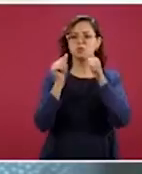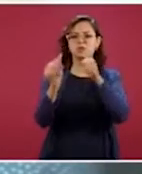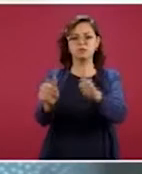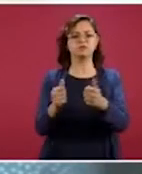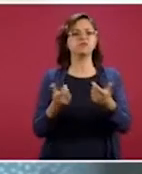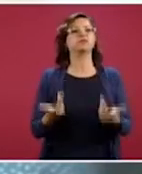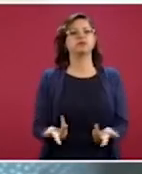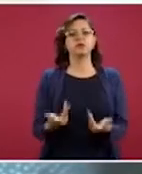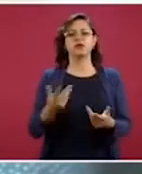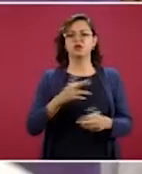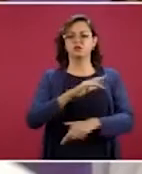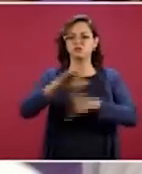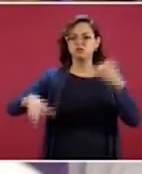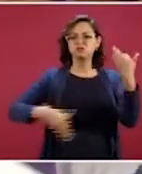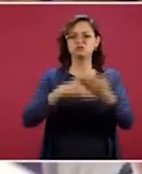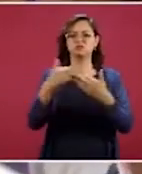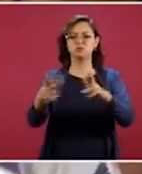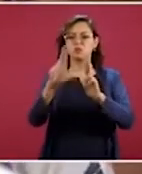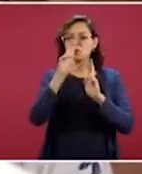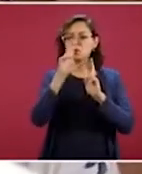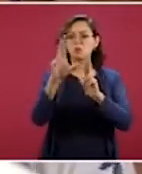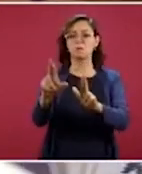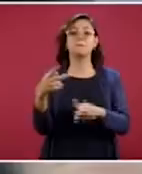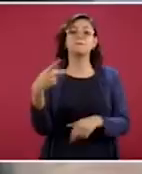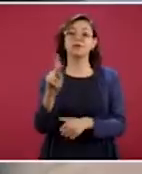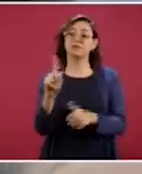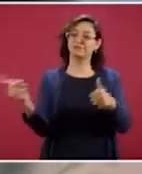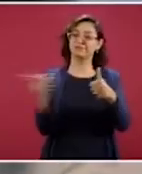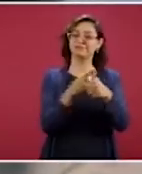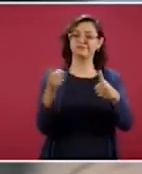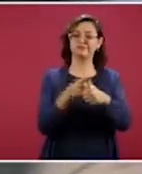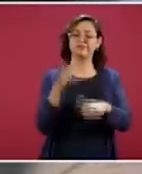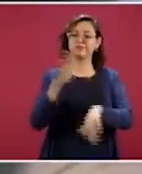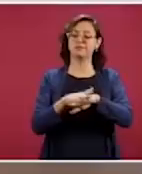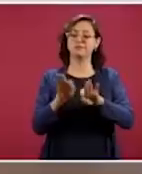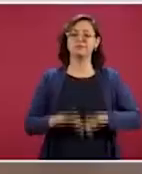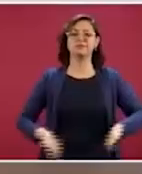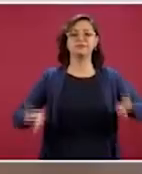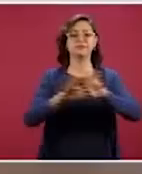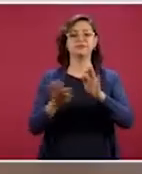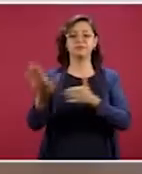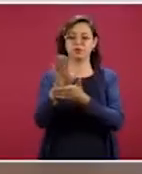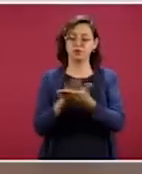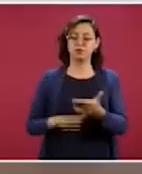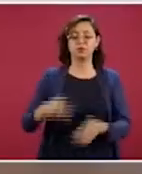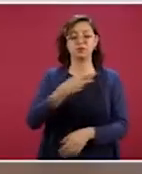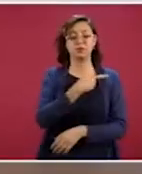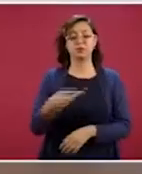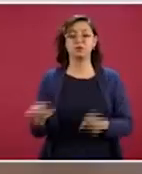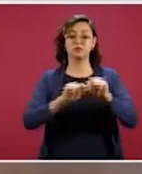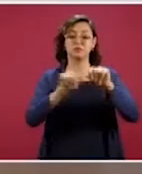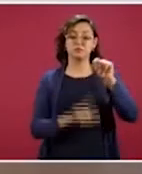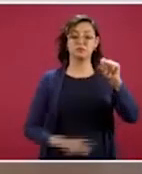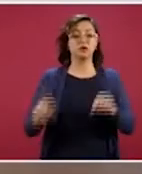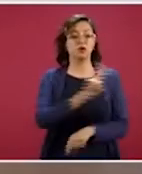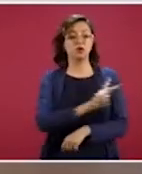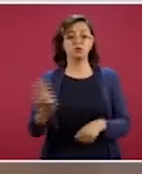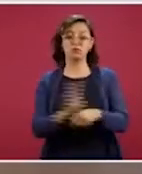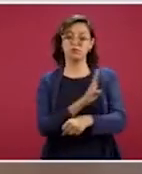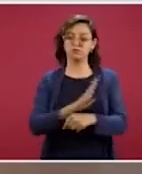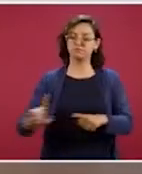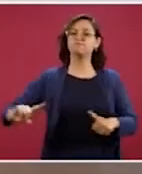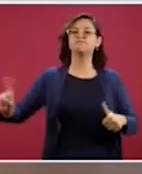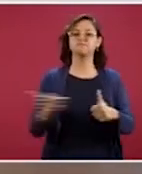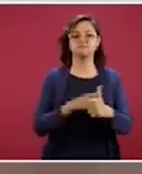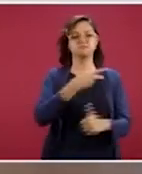de respetar a todos, pero de darle preferencia a la gente humilde. Por el bien de todos, primero los pobres. Y